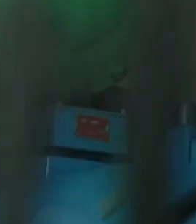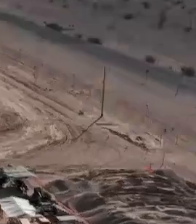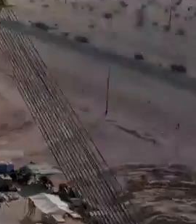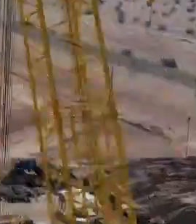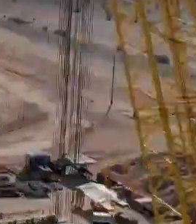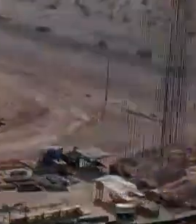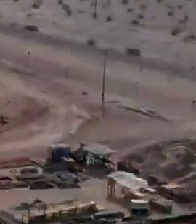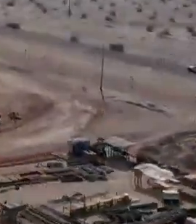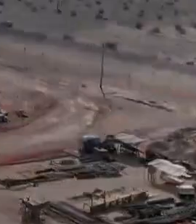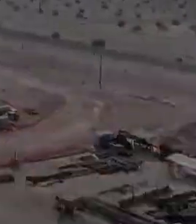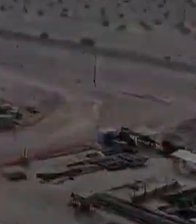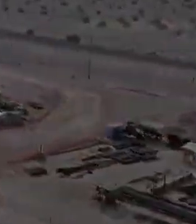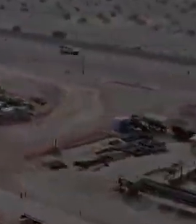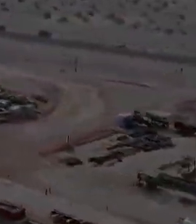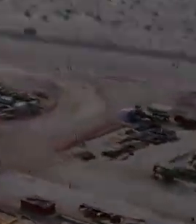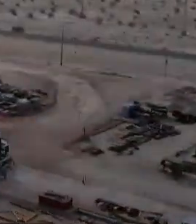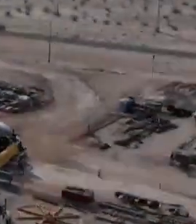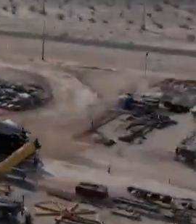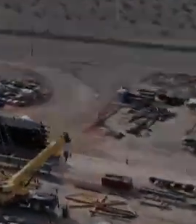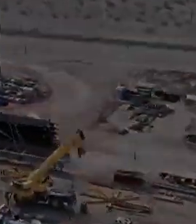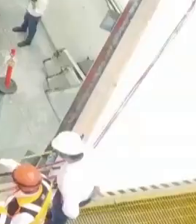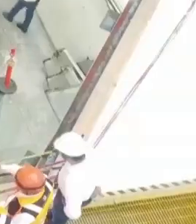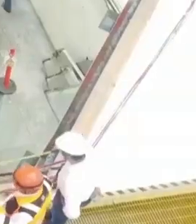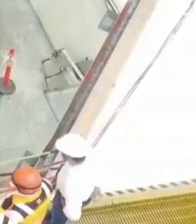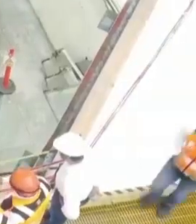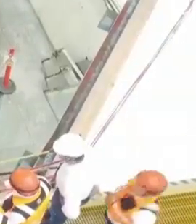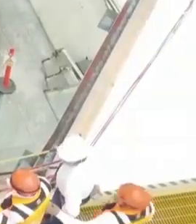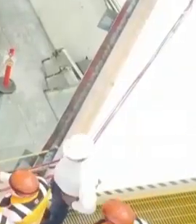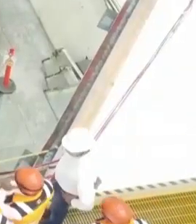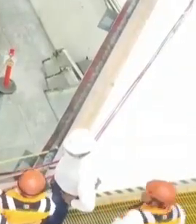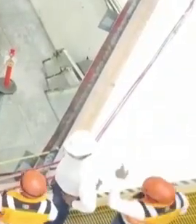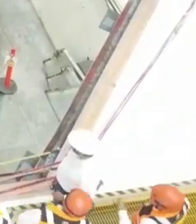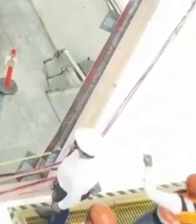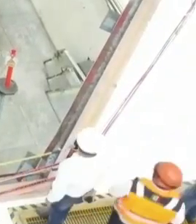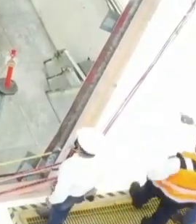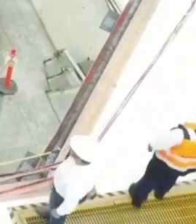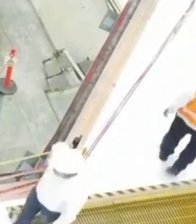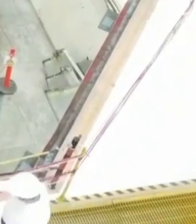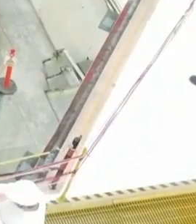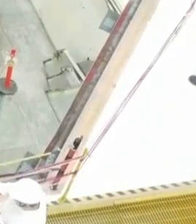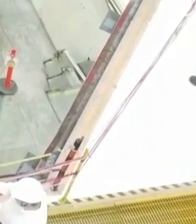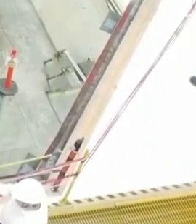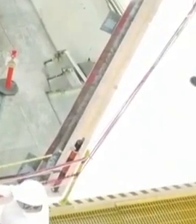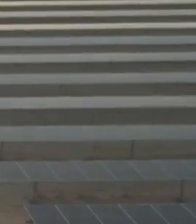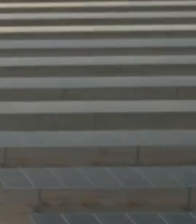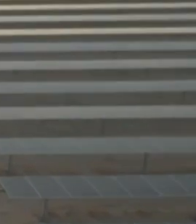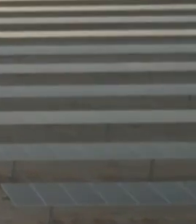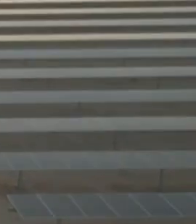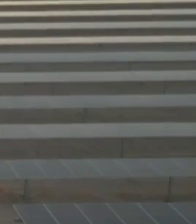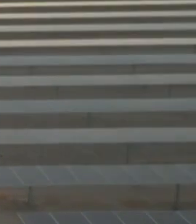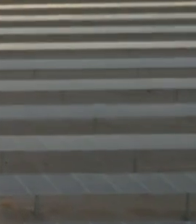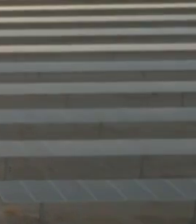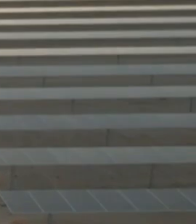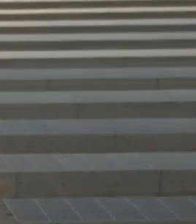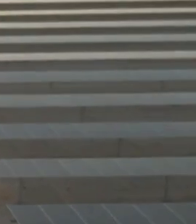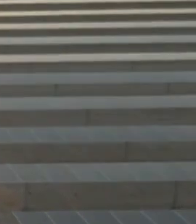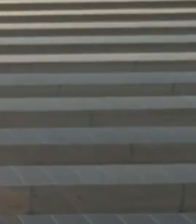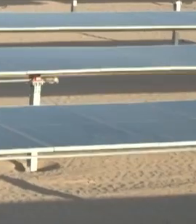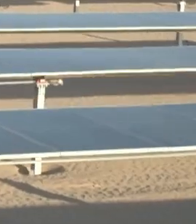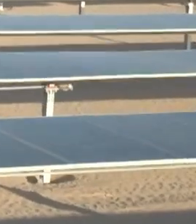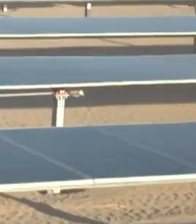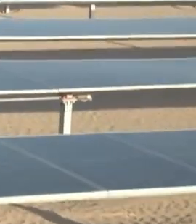eléctrica, la CFE emprendió un ambicioso plan que incluye el desarrollo de 35 proyectos que representan un total de